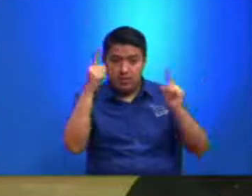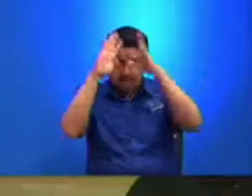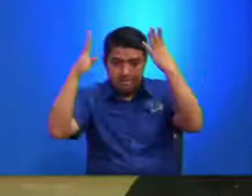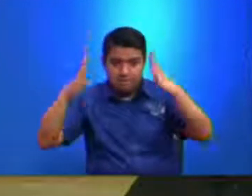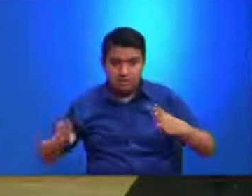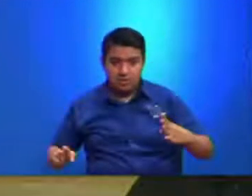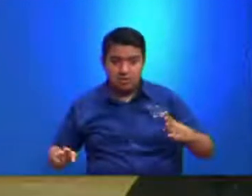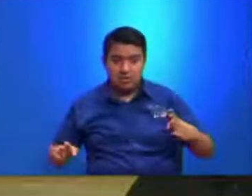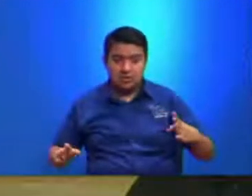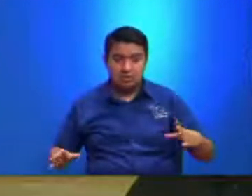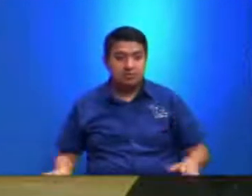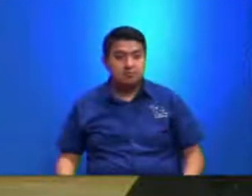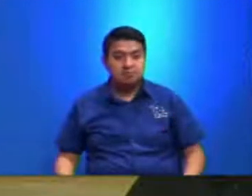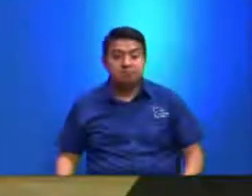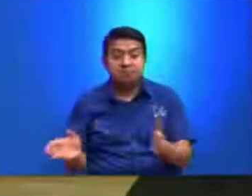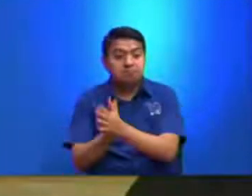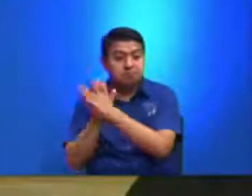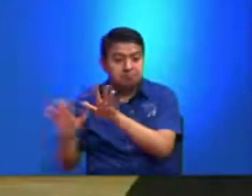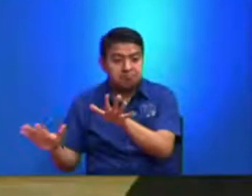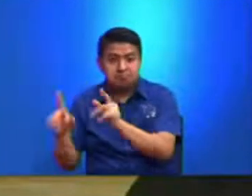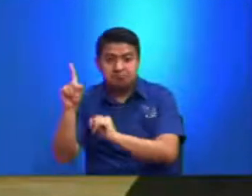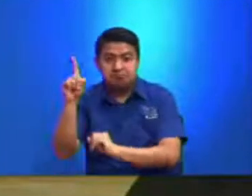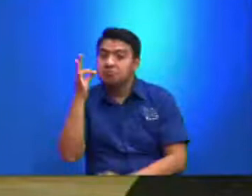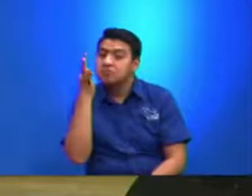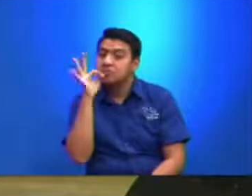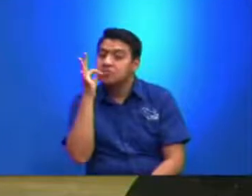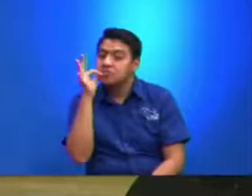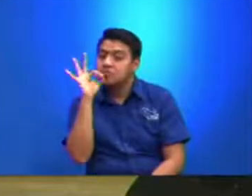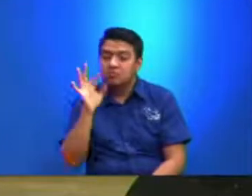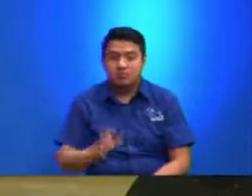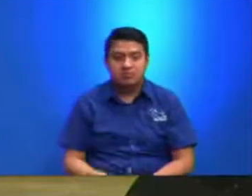se murió una hermana. ¿Te acordás?